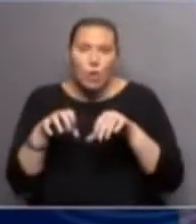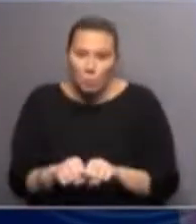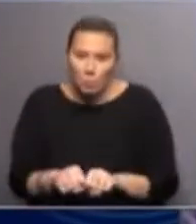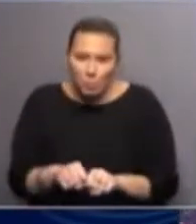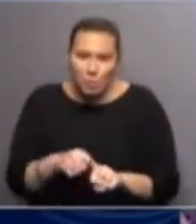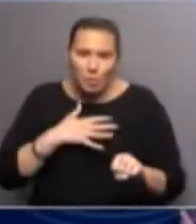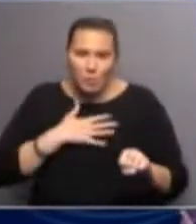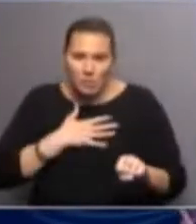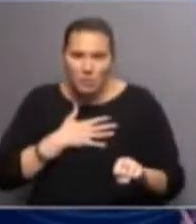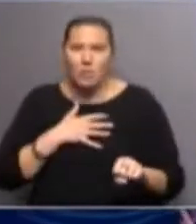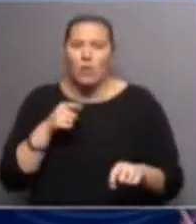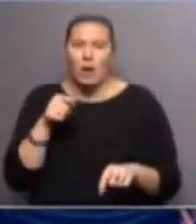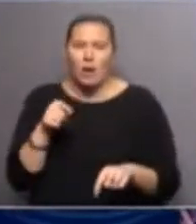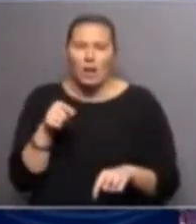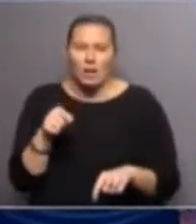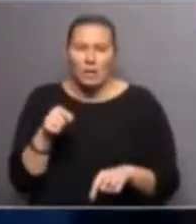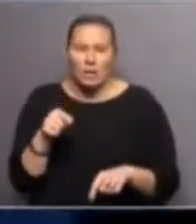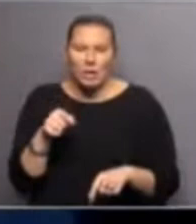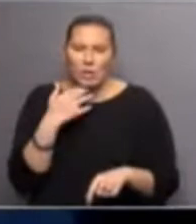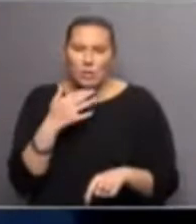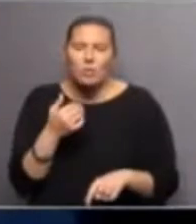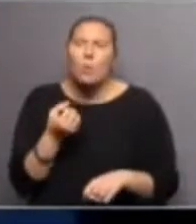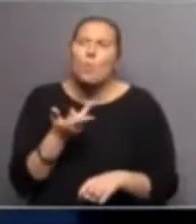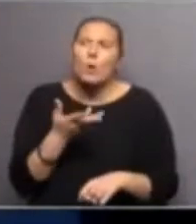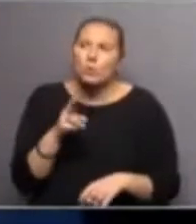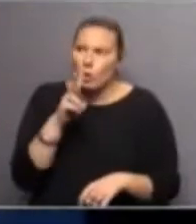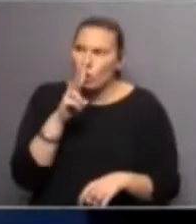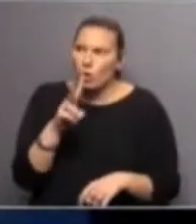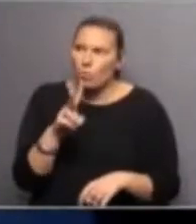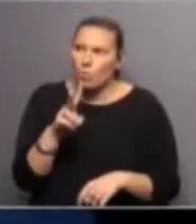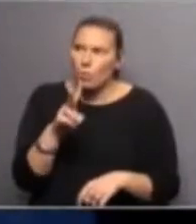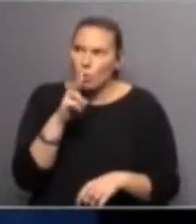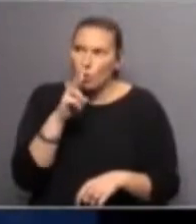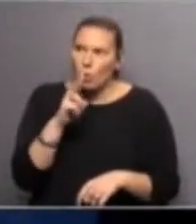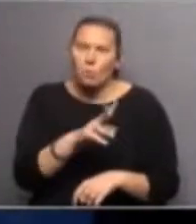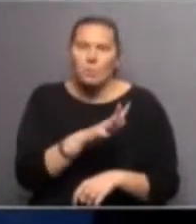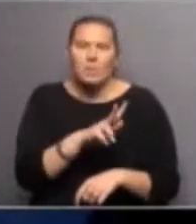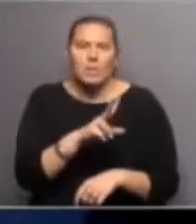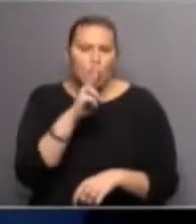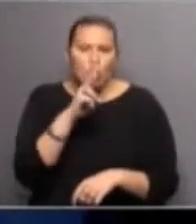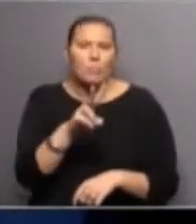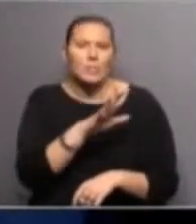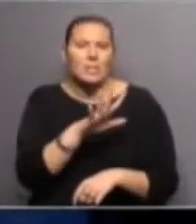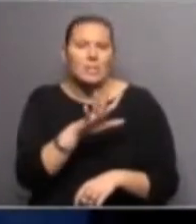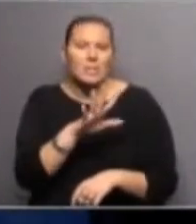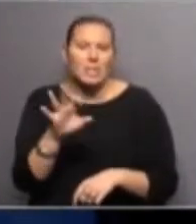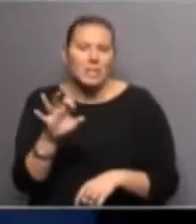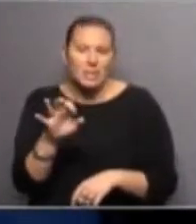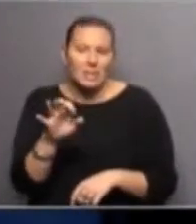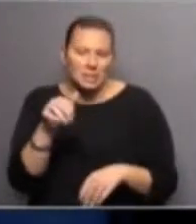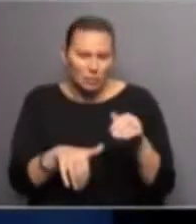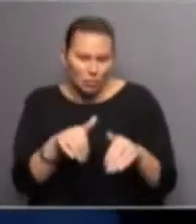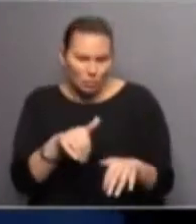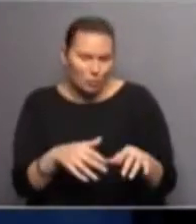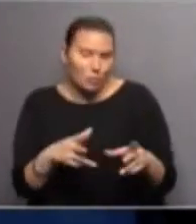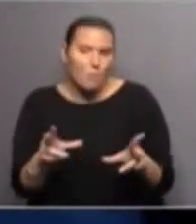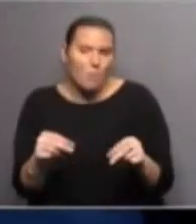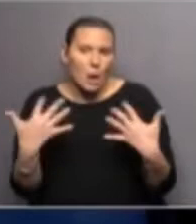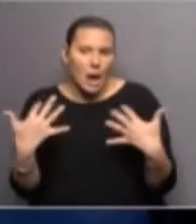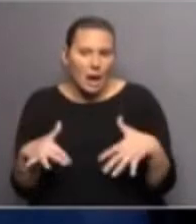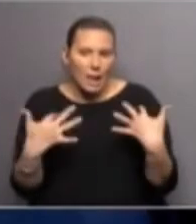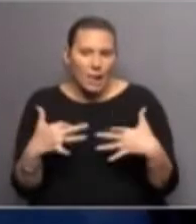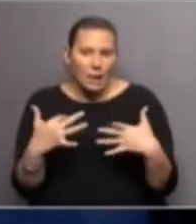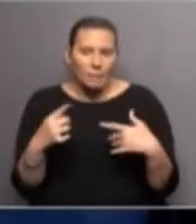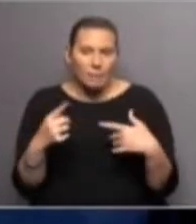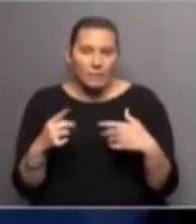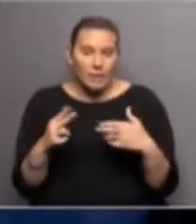comprometido a eso, ¿no? No sé, Marce, ¿cuántos votos tuvimos? 2.300 sí, votos, más o menos. Más o menos en eso, sí, sí, sí. Un disparate. Un disparate. Qué bien. Y ahí